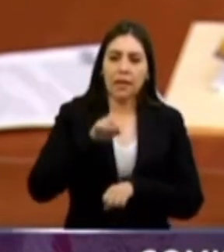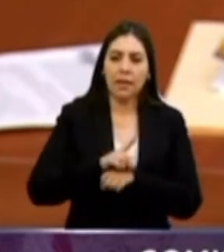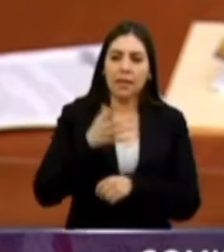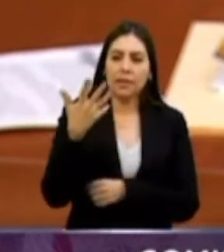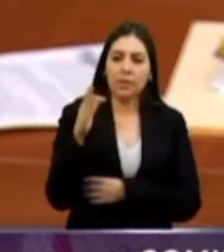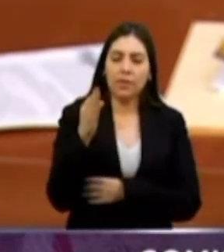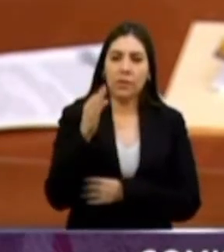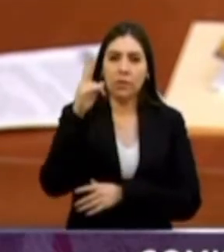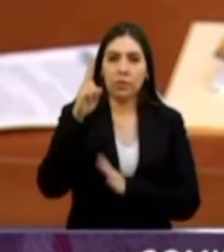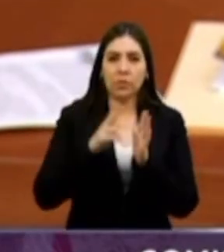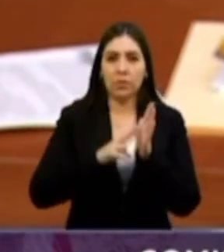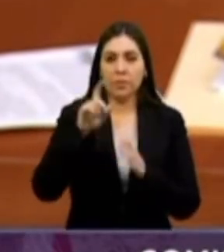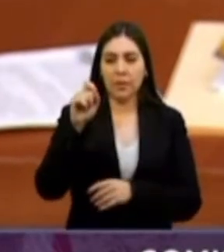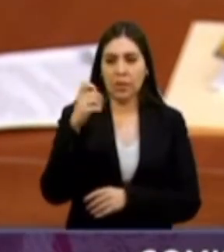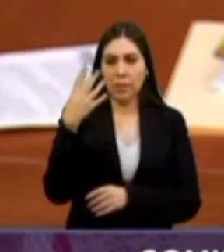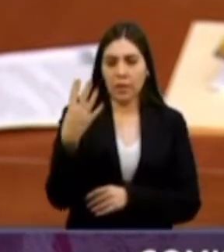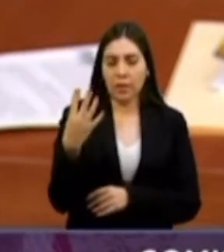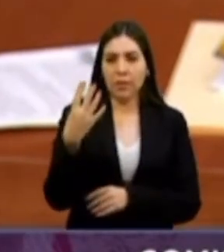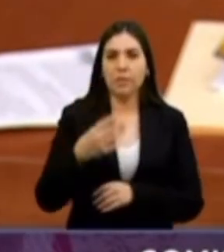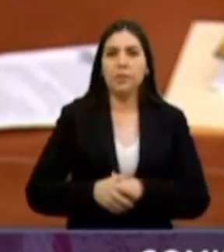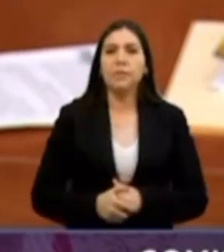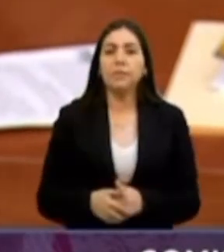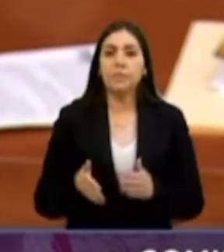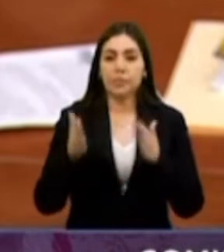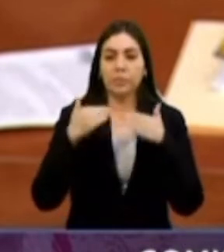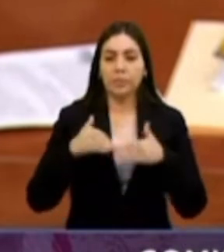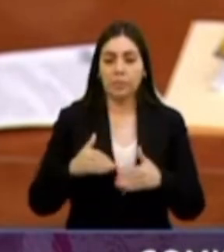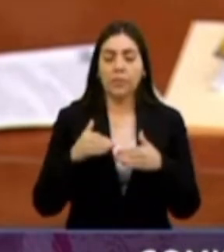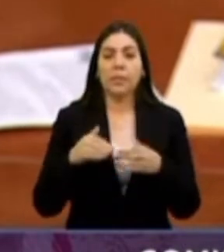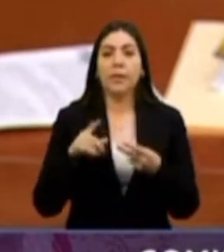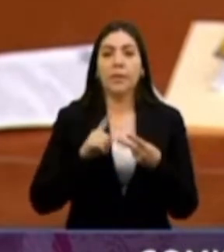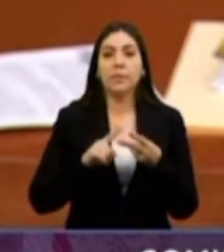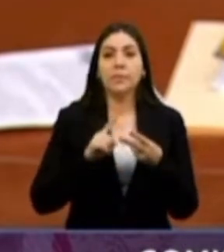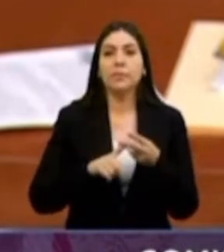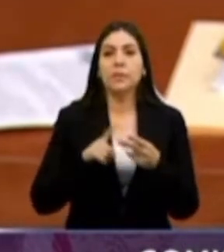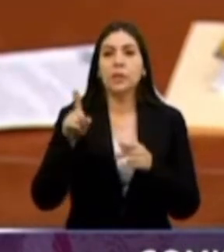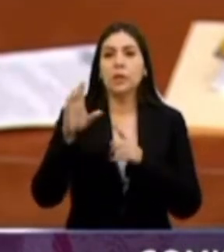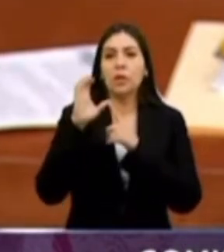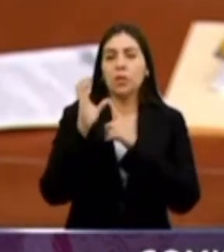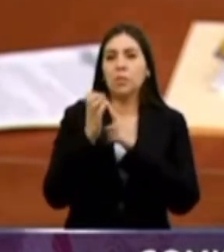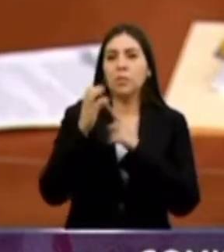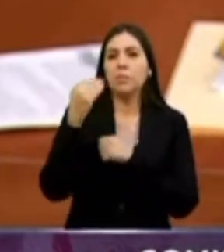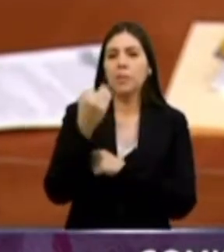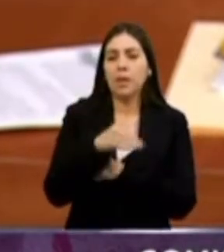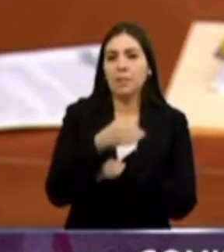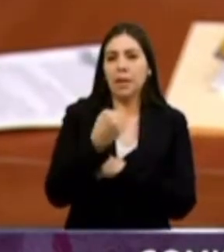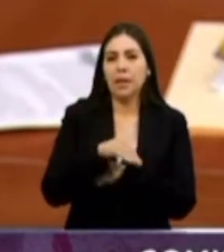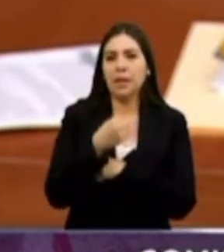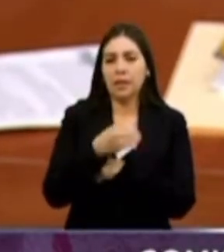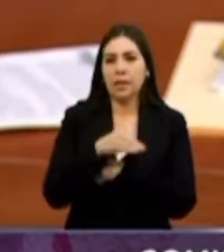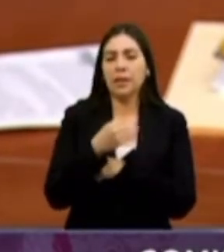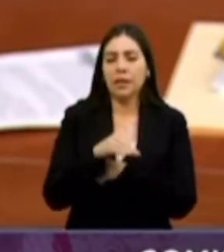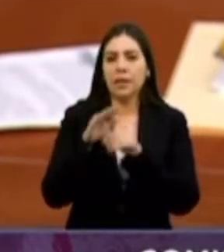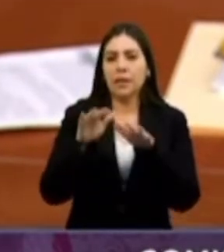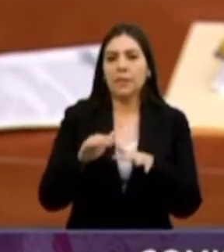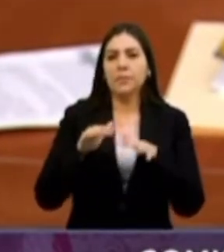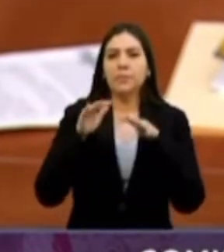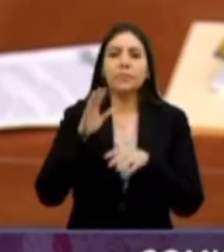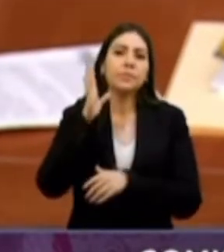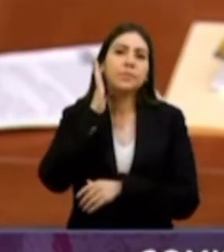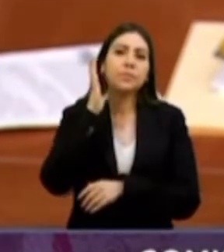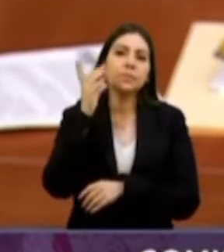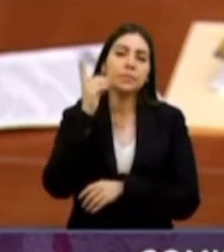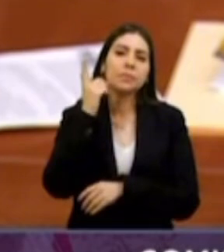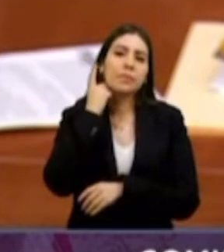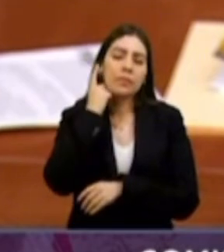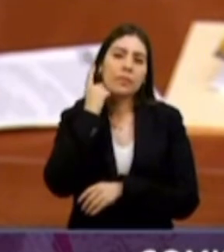febrero del 2024. Segundo, la Comisión Permanente del Honorable Congreso de la Unión exhorta a la